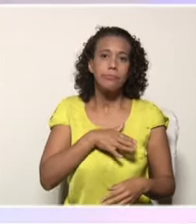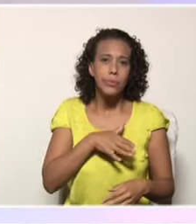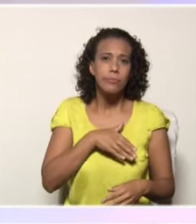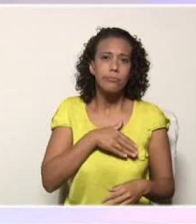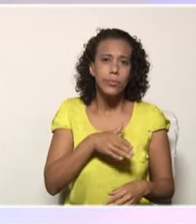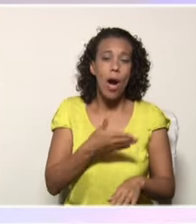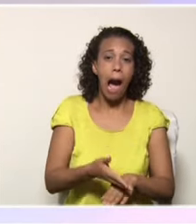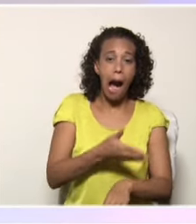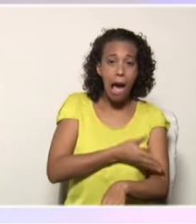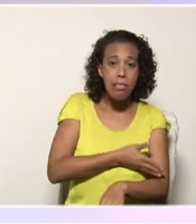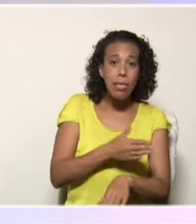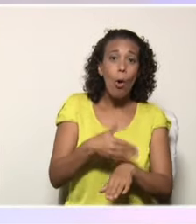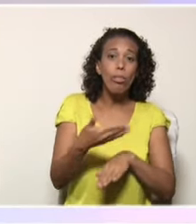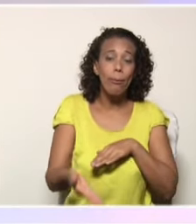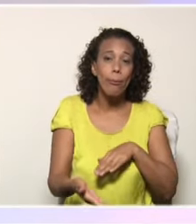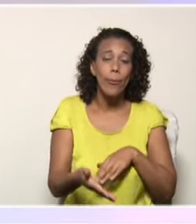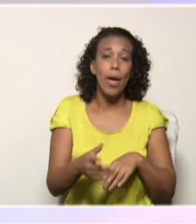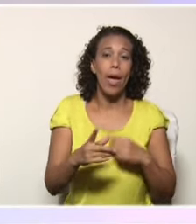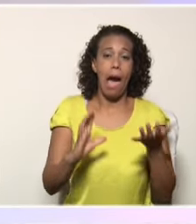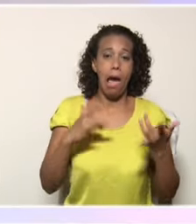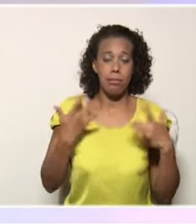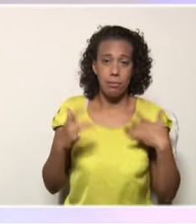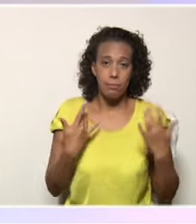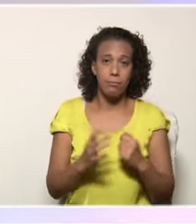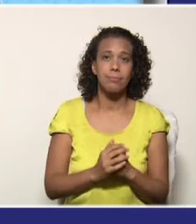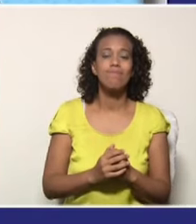arterial durante ese minuto.